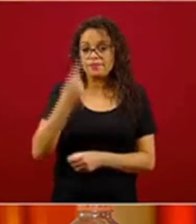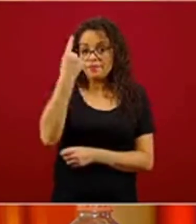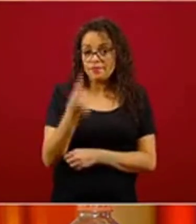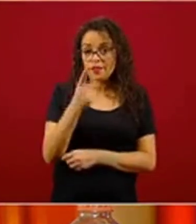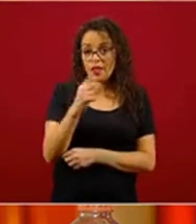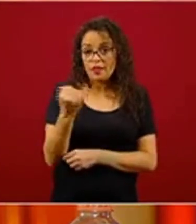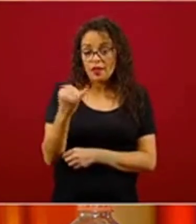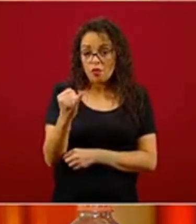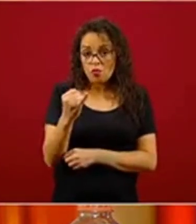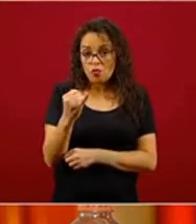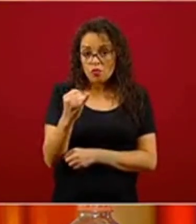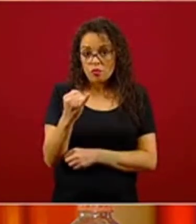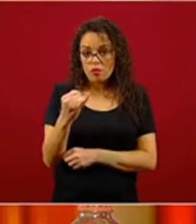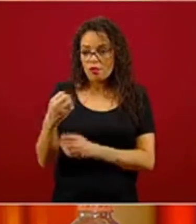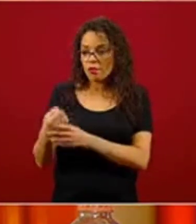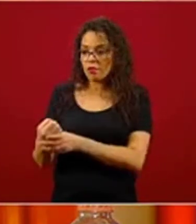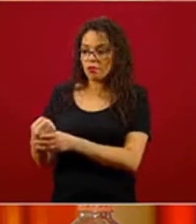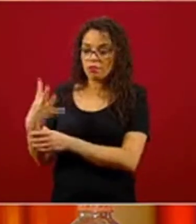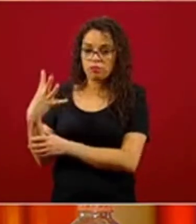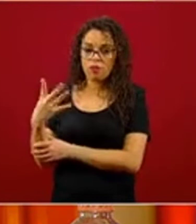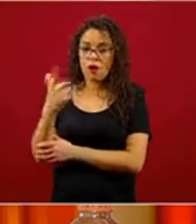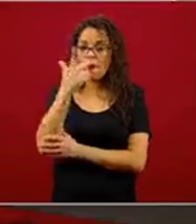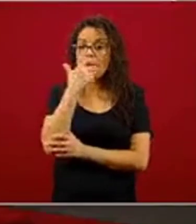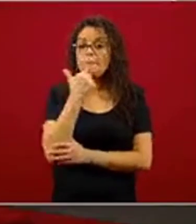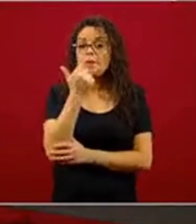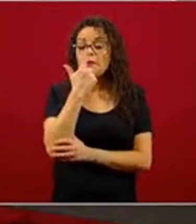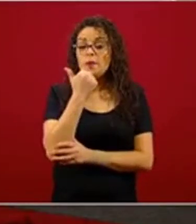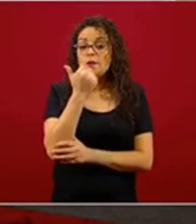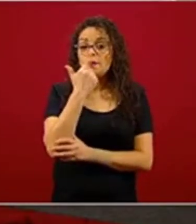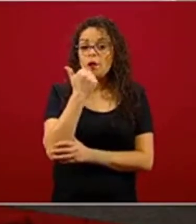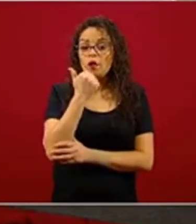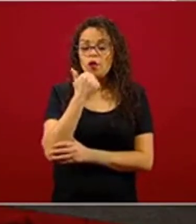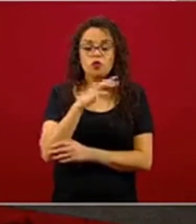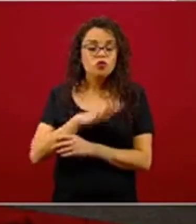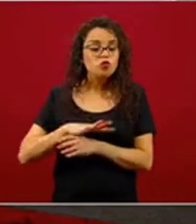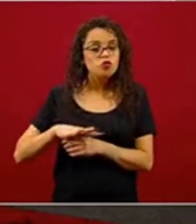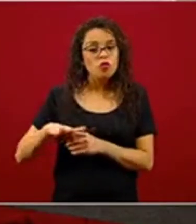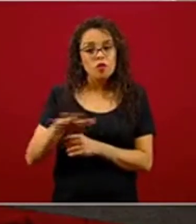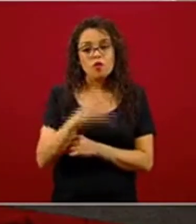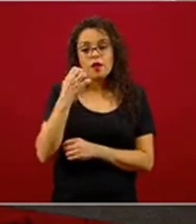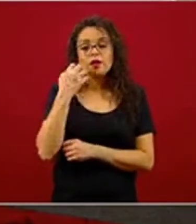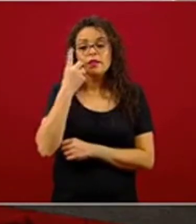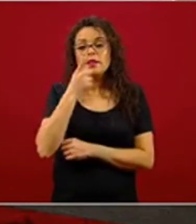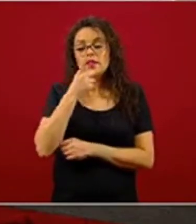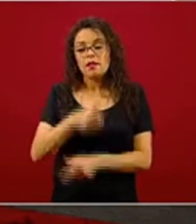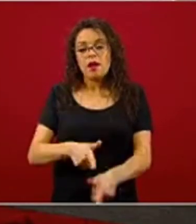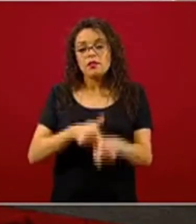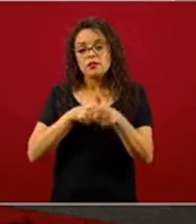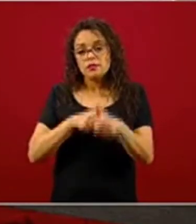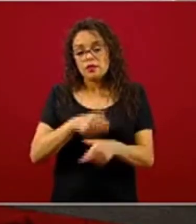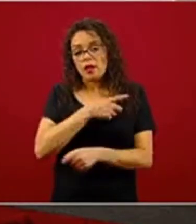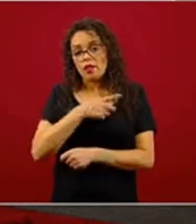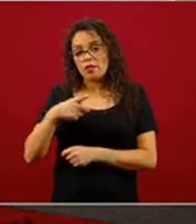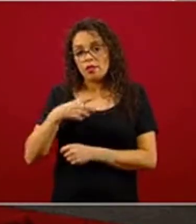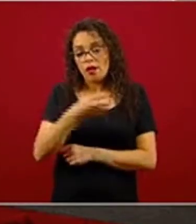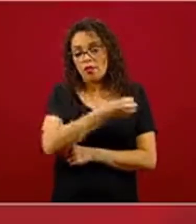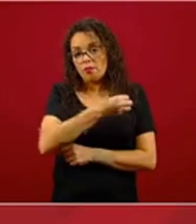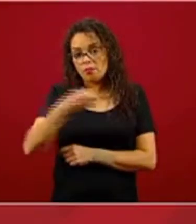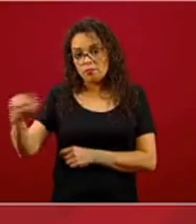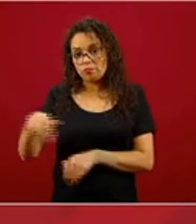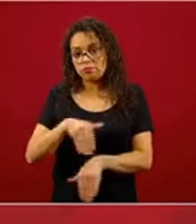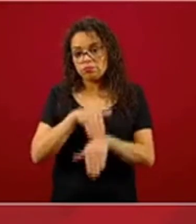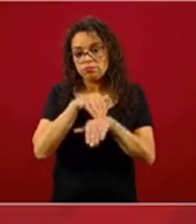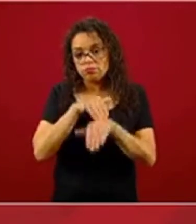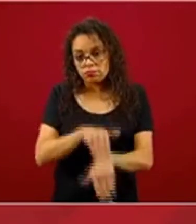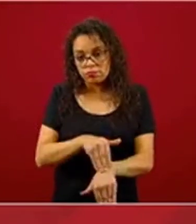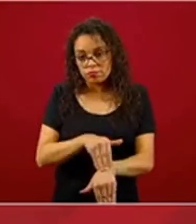color rojo del semáforo. Y esto implica que continúan las restricciones de las actividades que ocurren